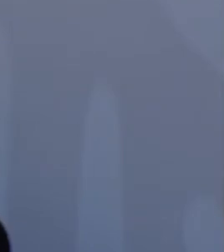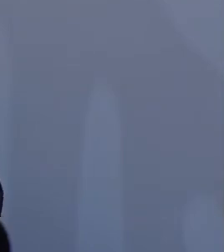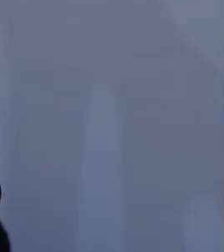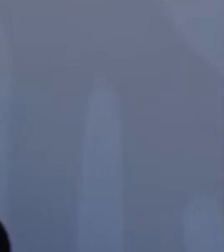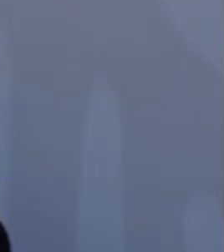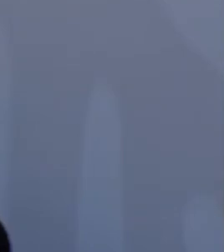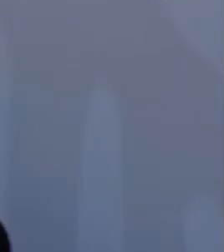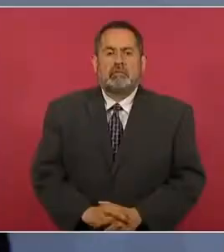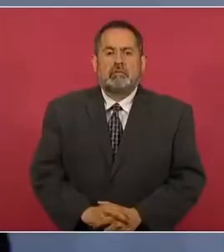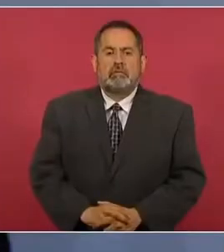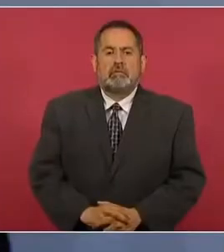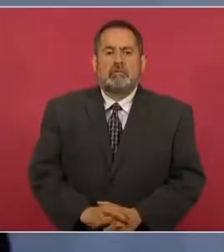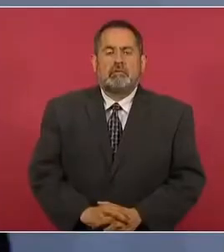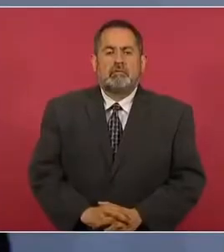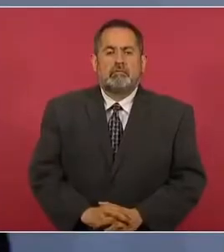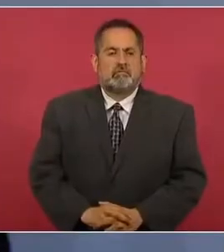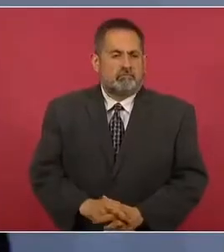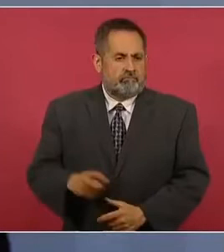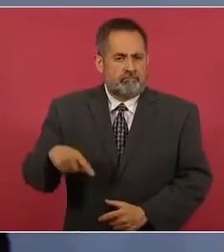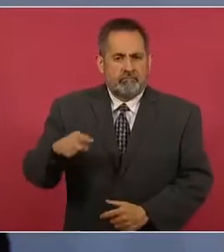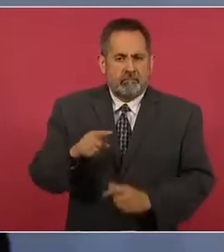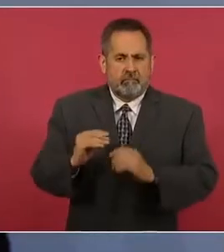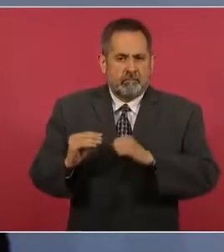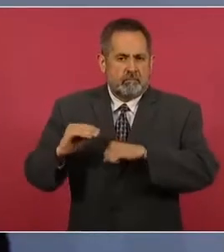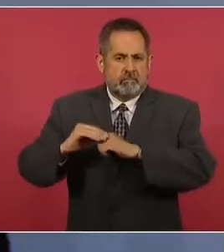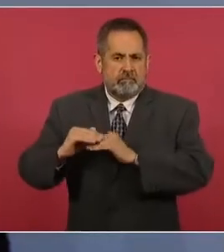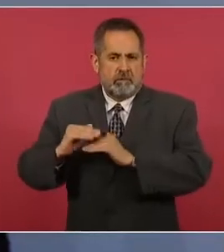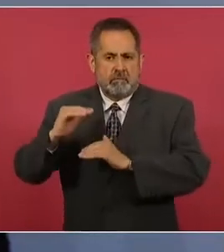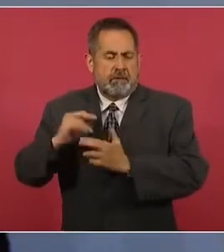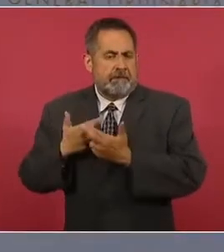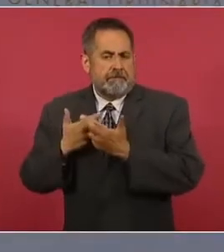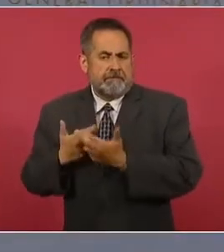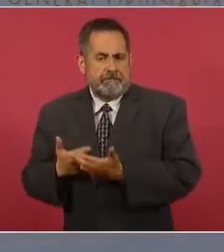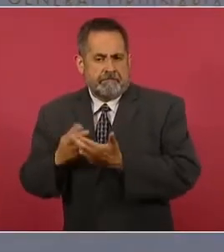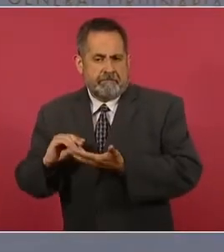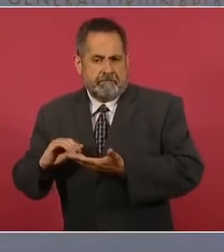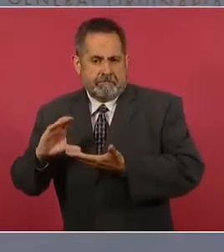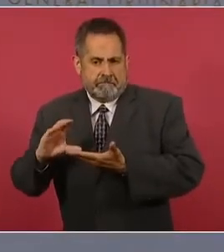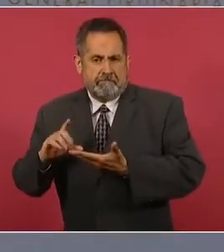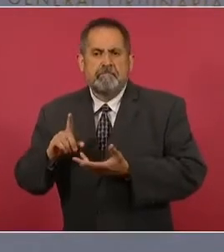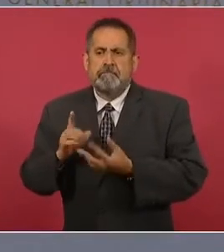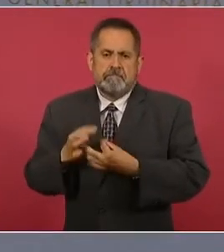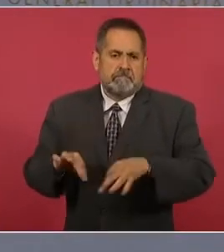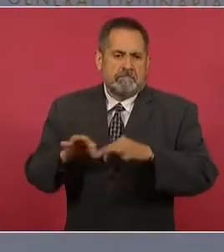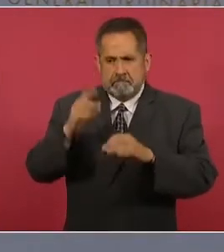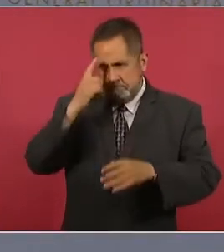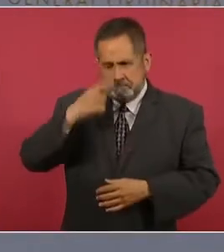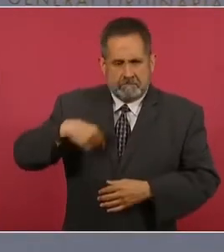Han aumentado las reservas y eso es importante.